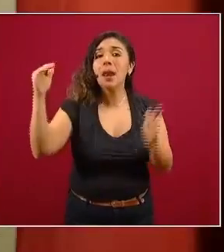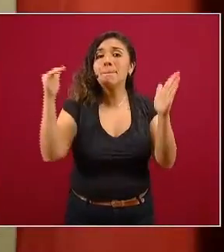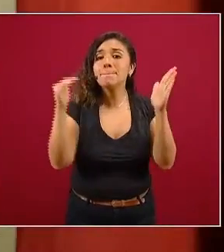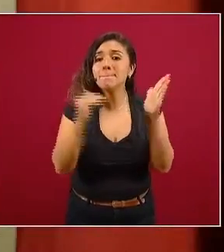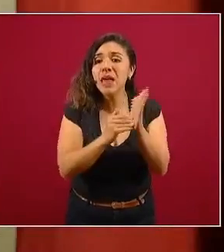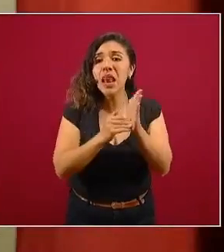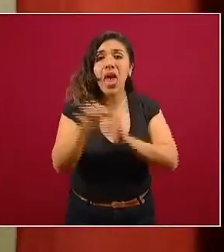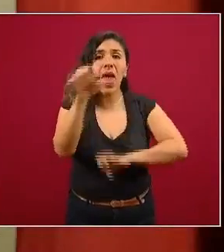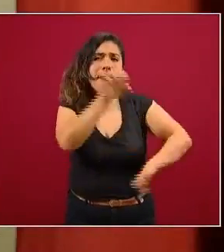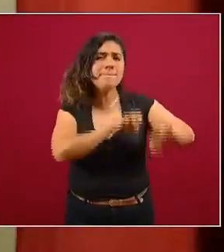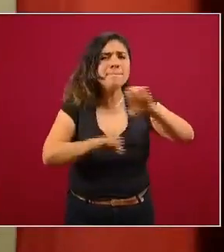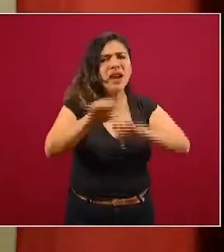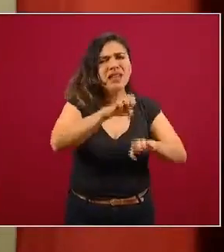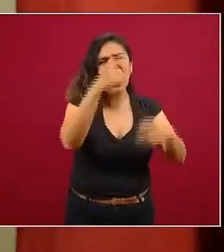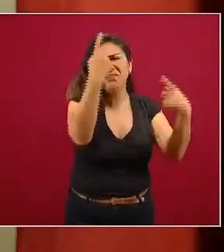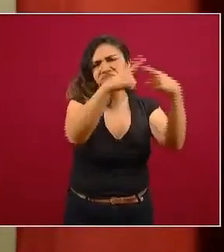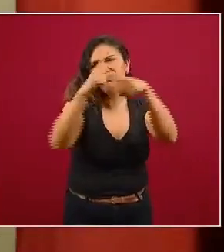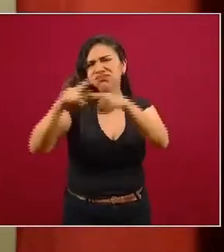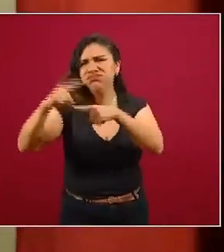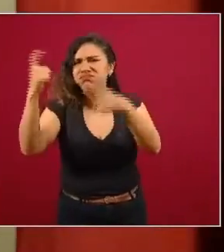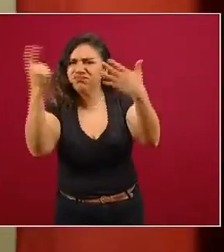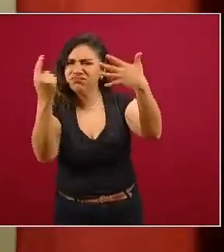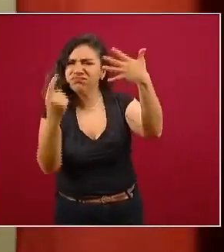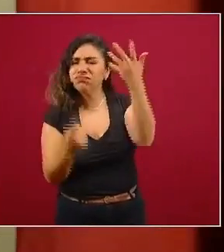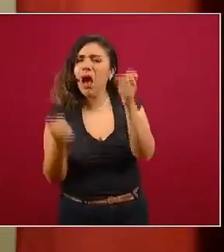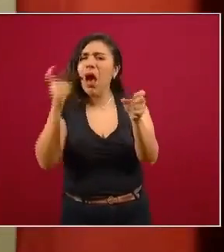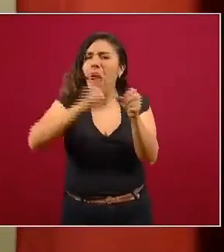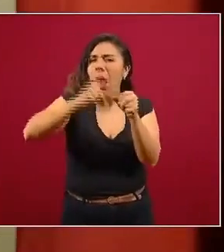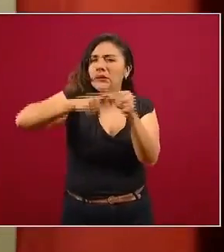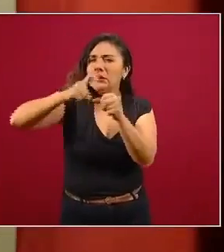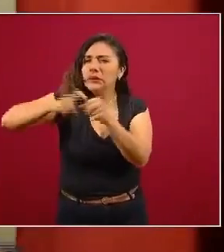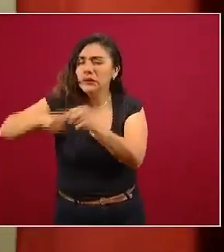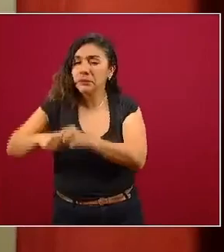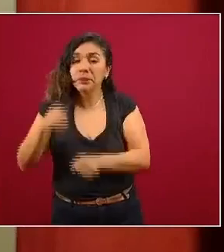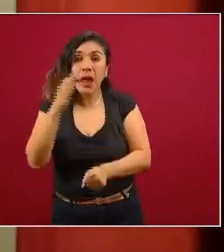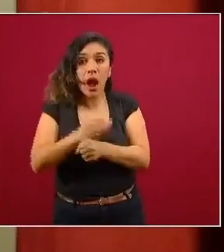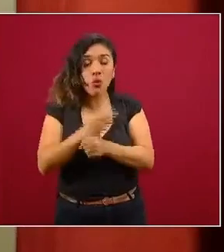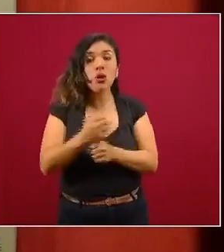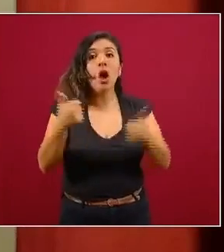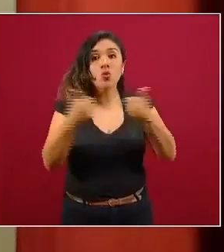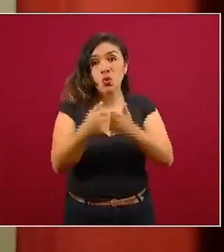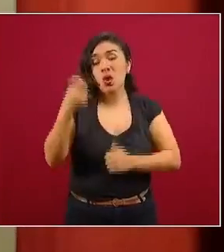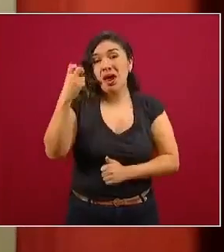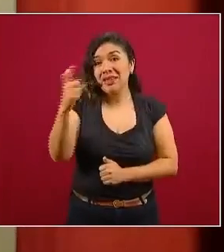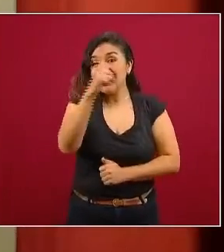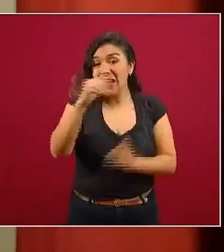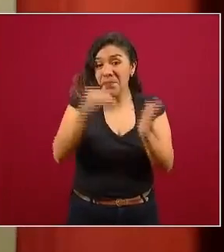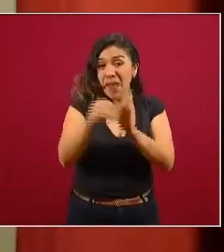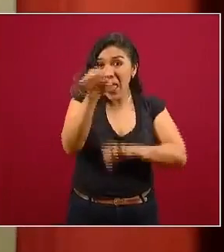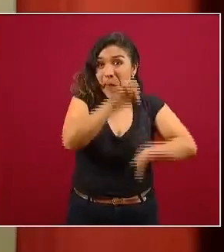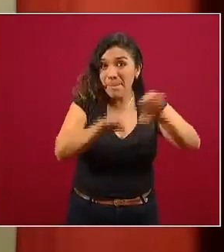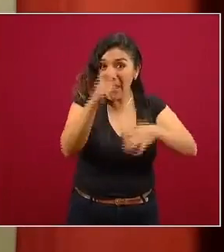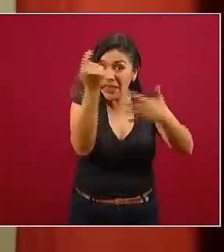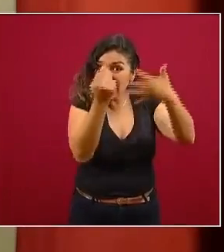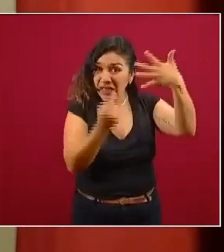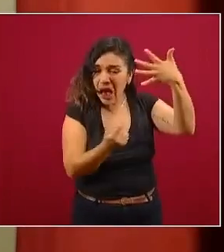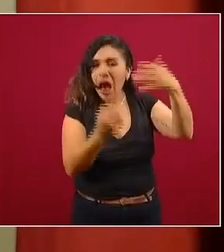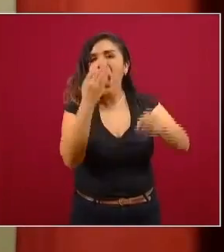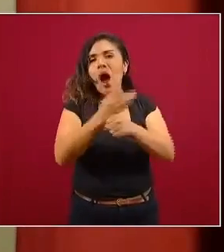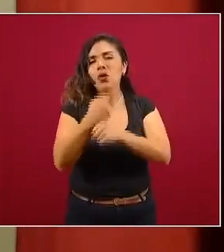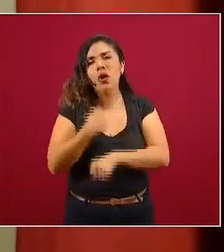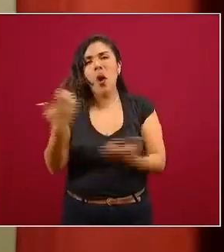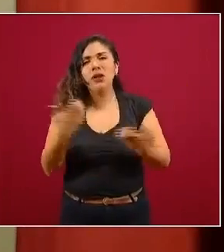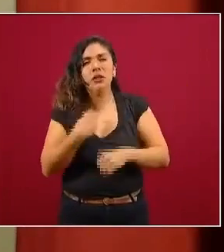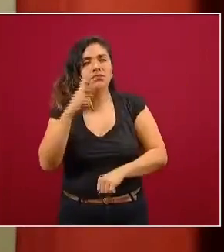100,000 empresas registradas y estamos a través de estas 100,000 empresas,